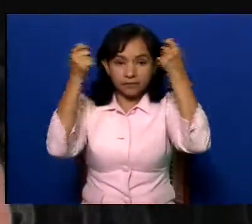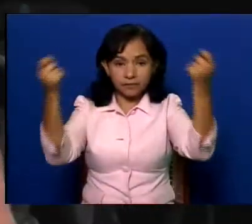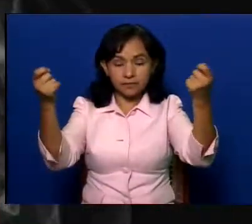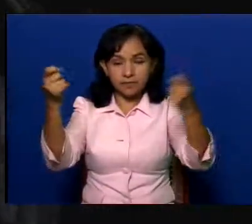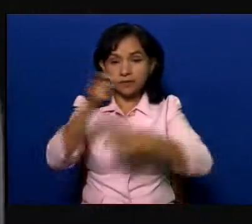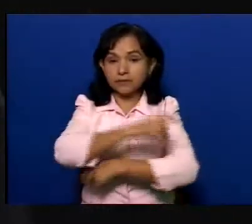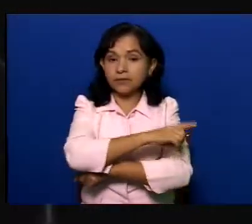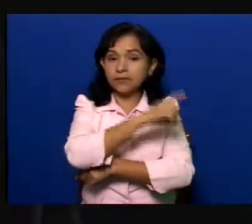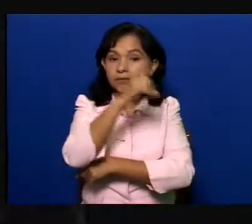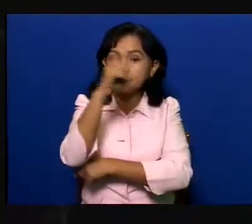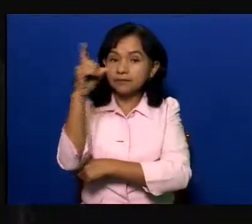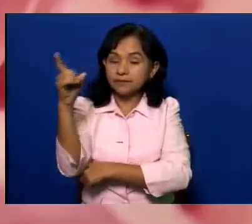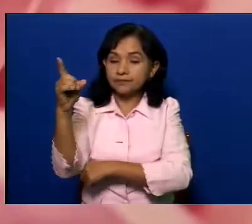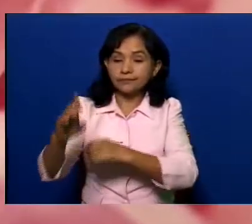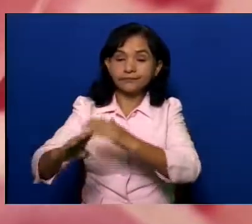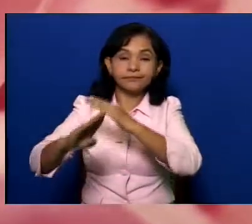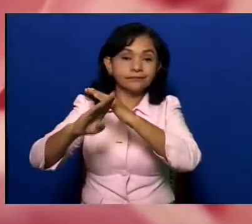día